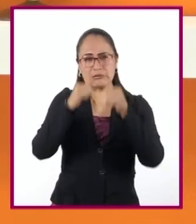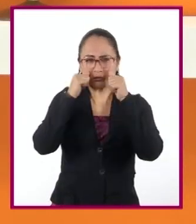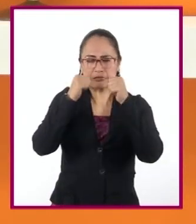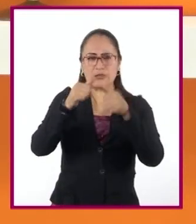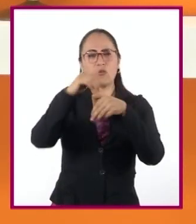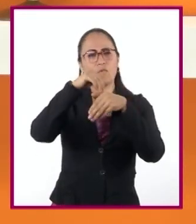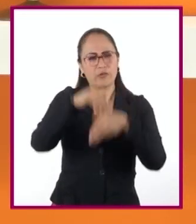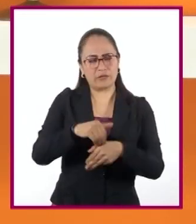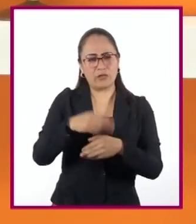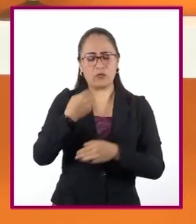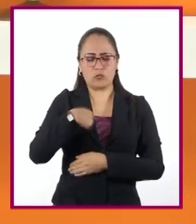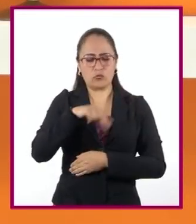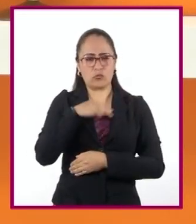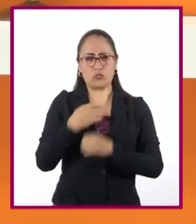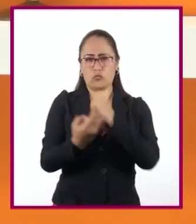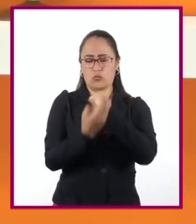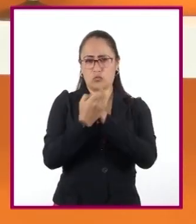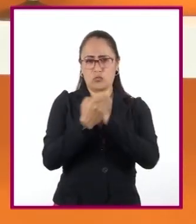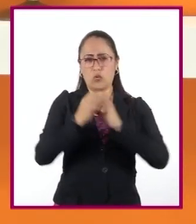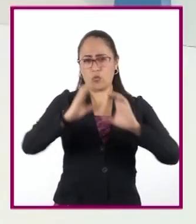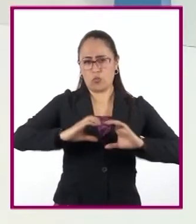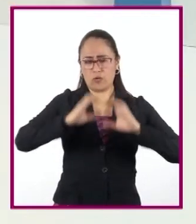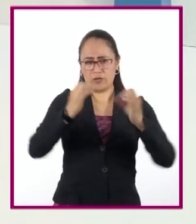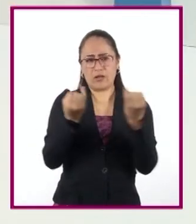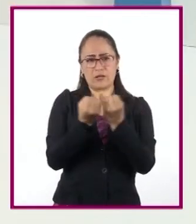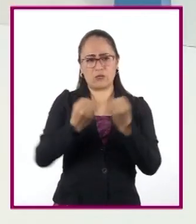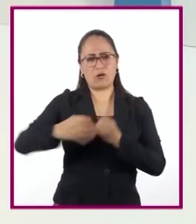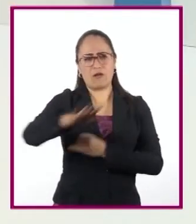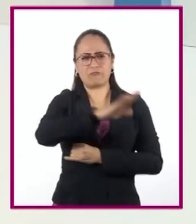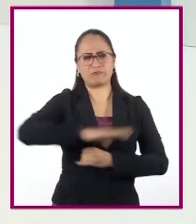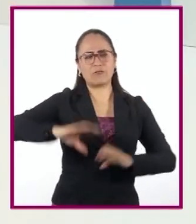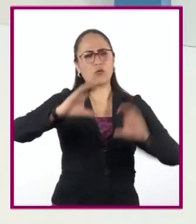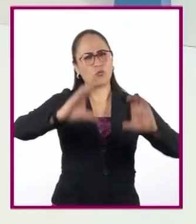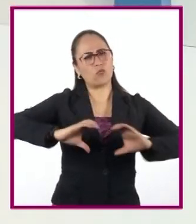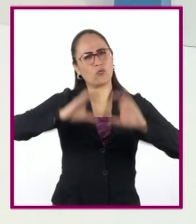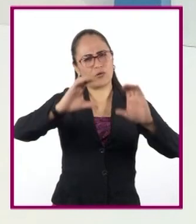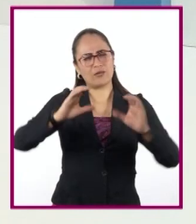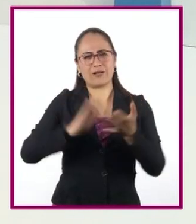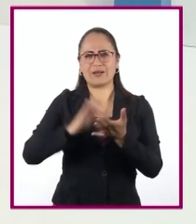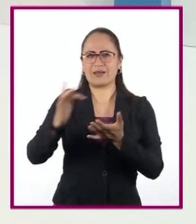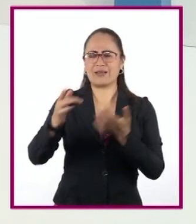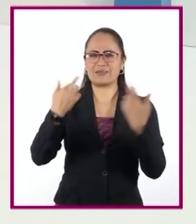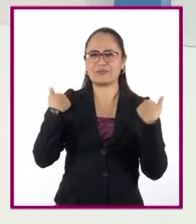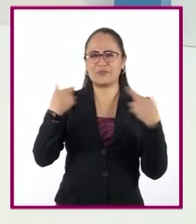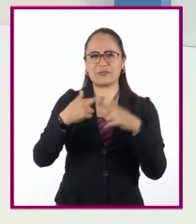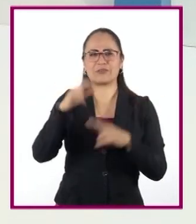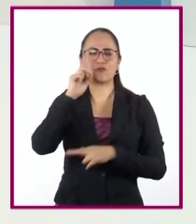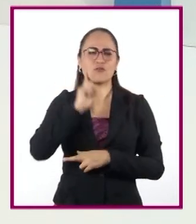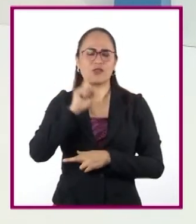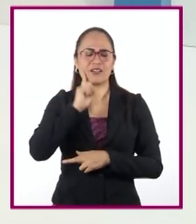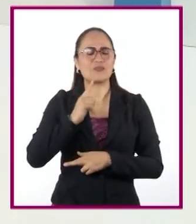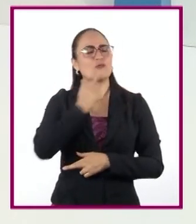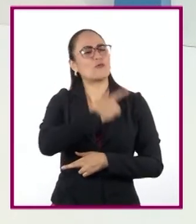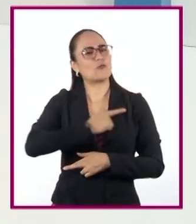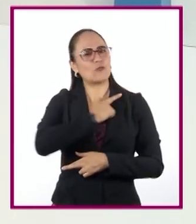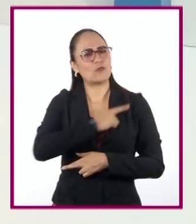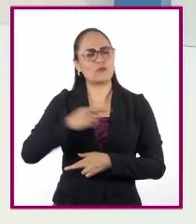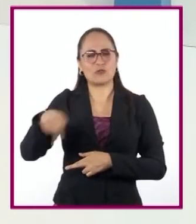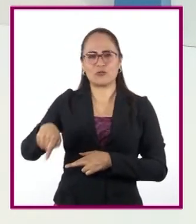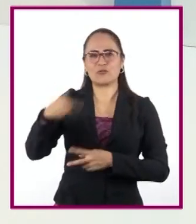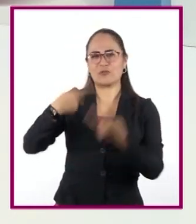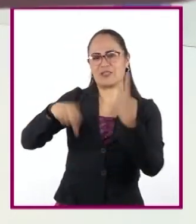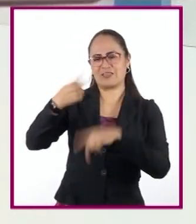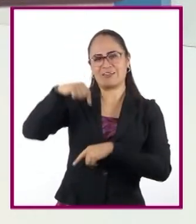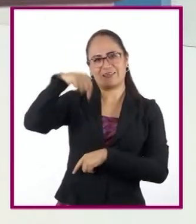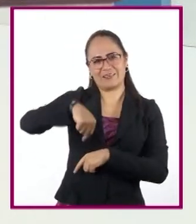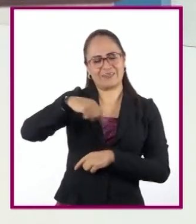mismos, cuidamos a los demás. Gracias, maestra. Fue un placer tenerla en este espacio